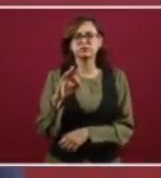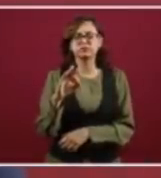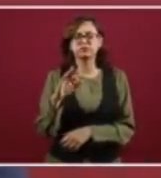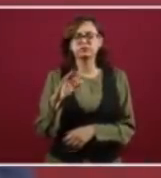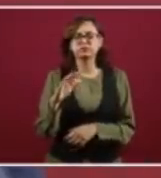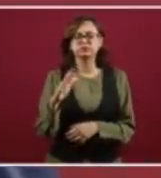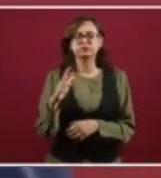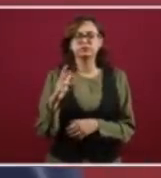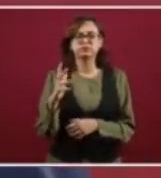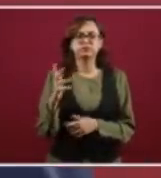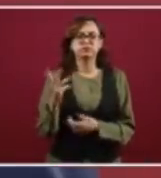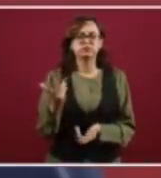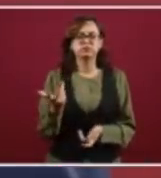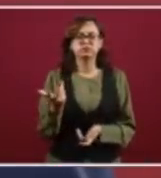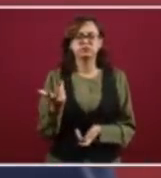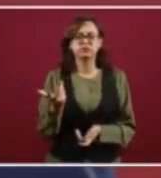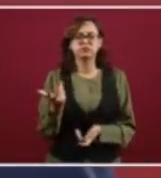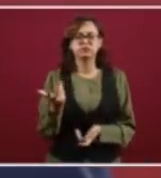con